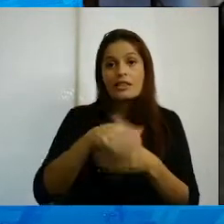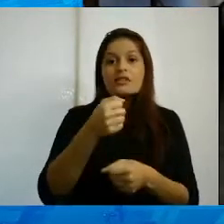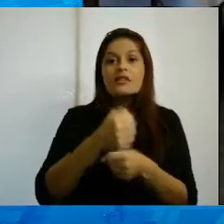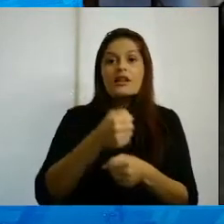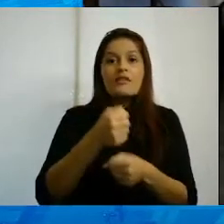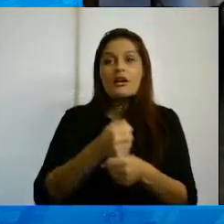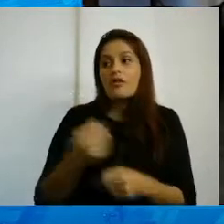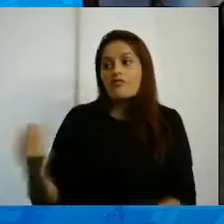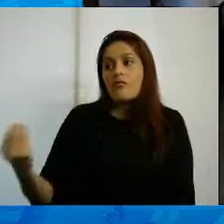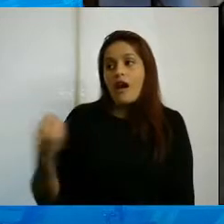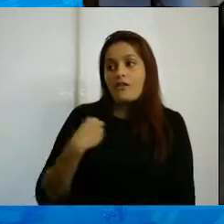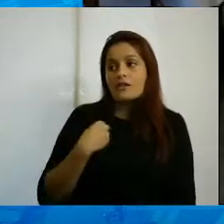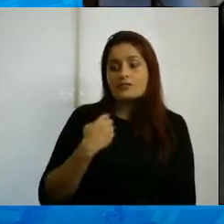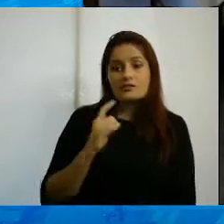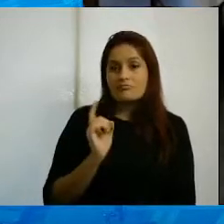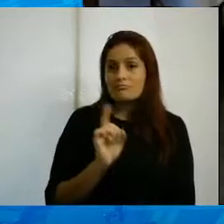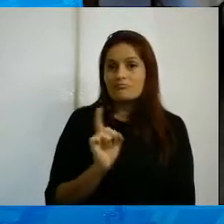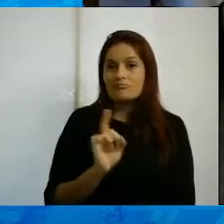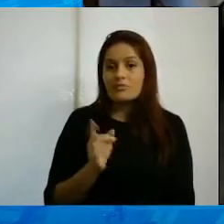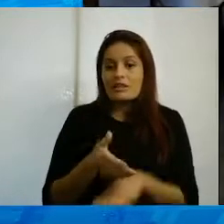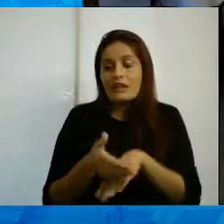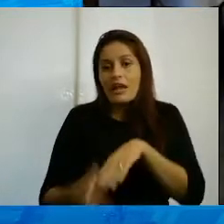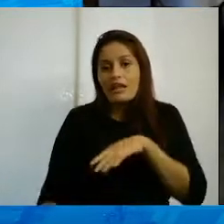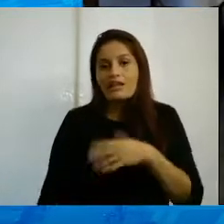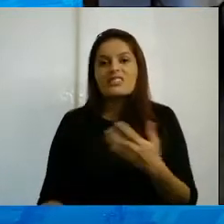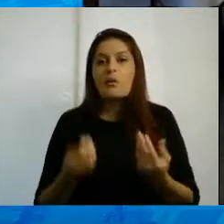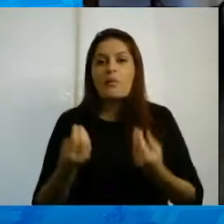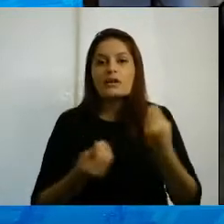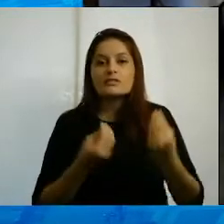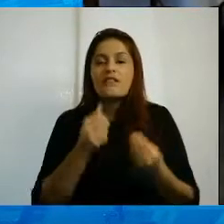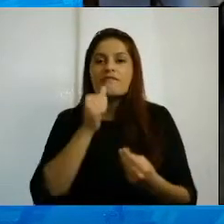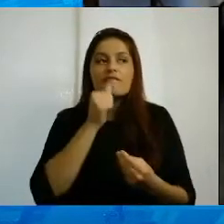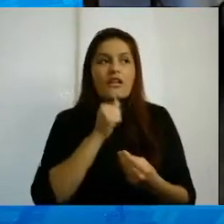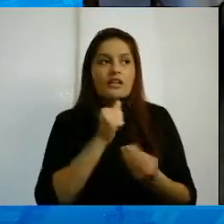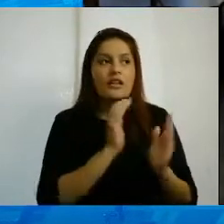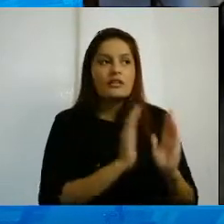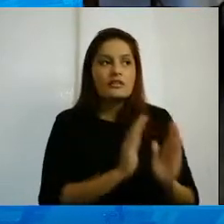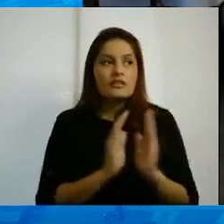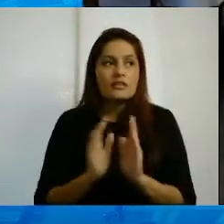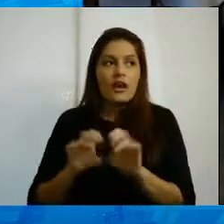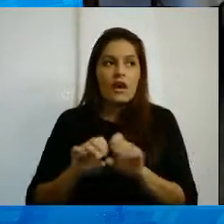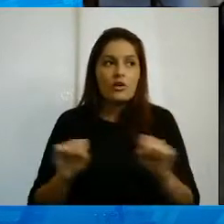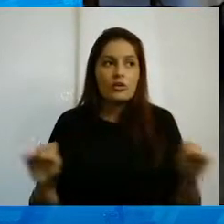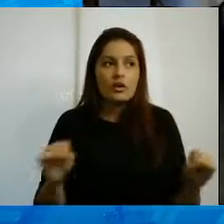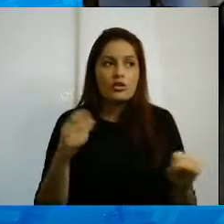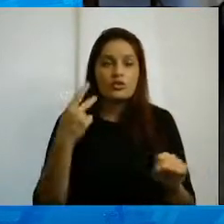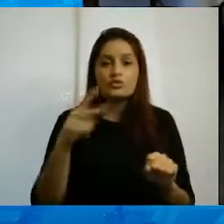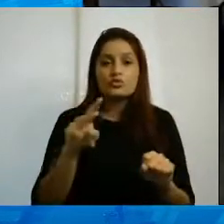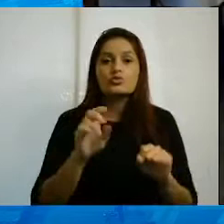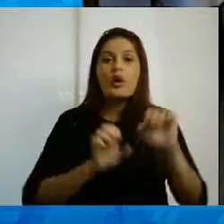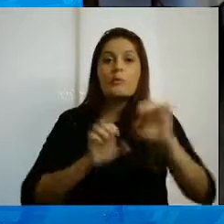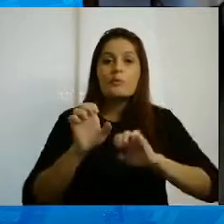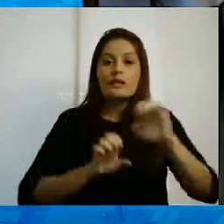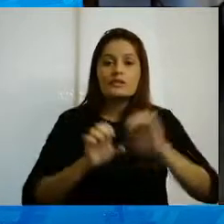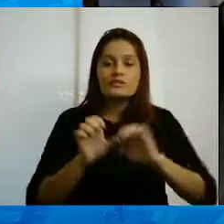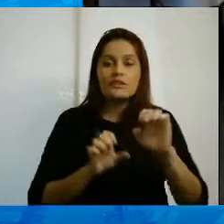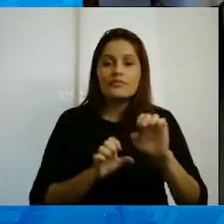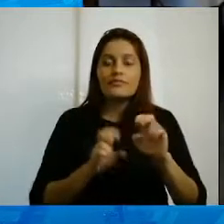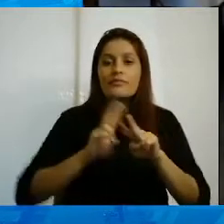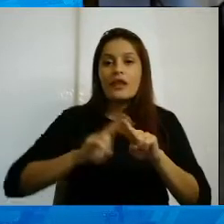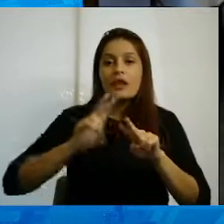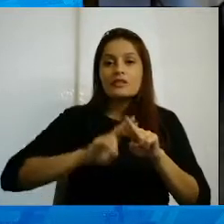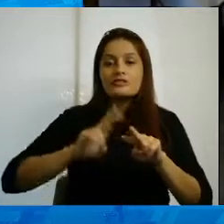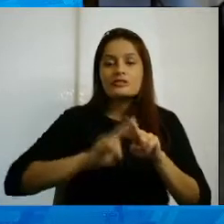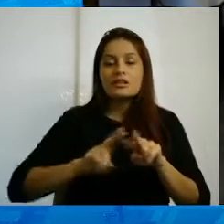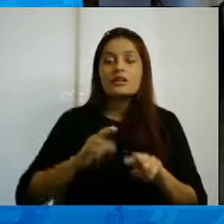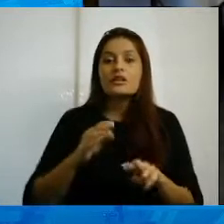tiempo, lo que repercute finalmente en una falta de coordinación por parte de la empresa que está ejecutando estas labores con el